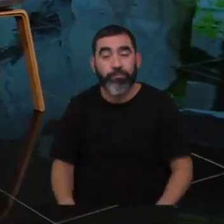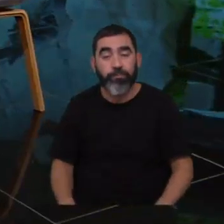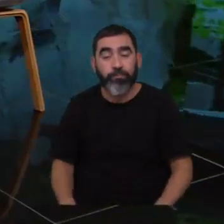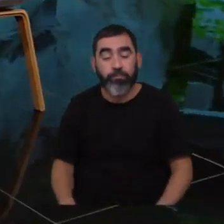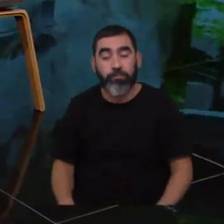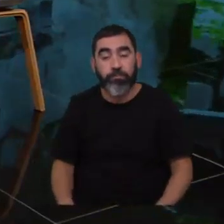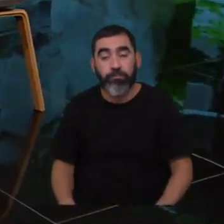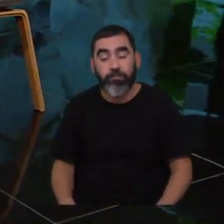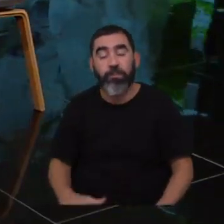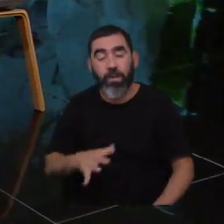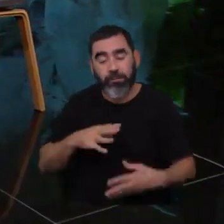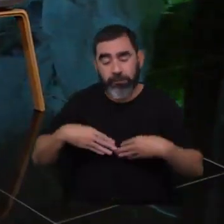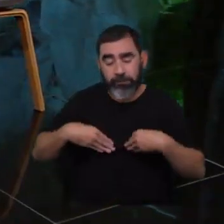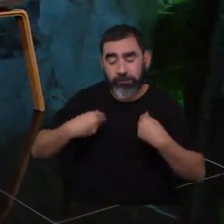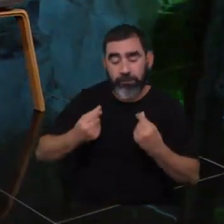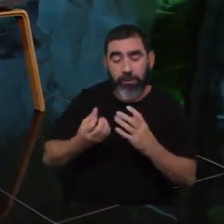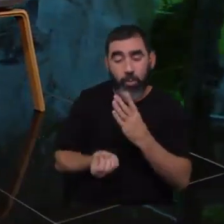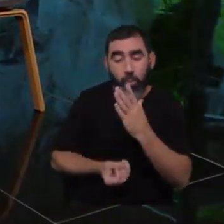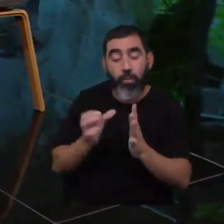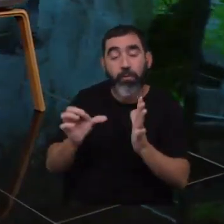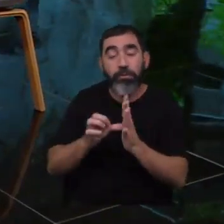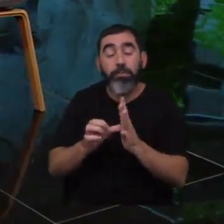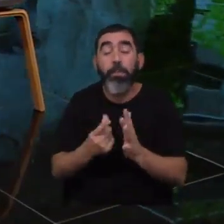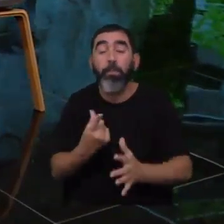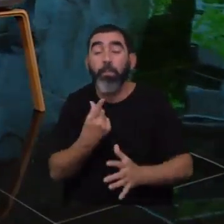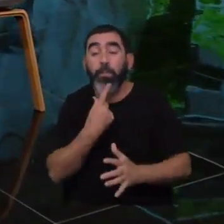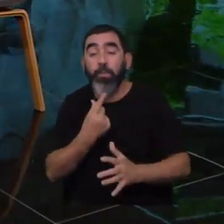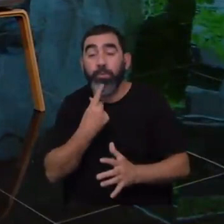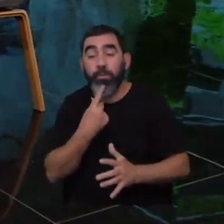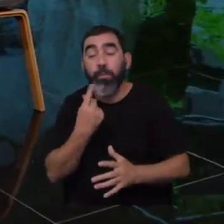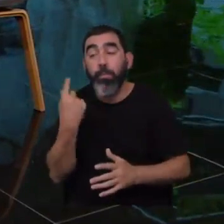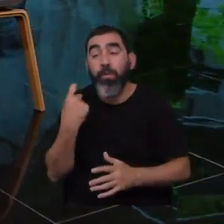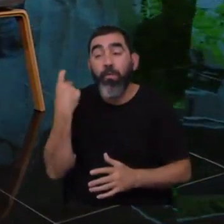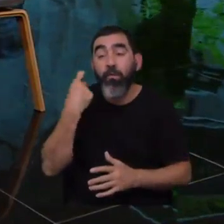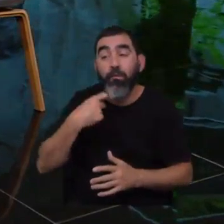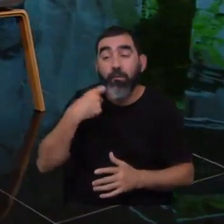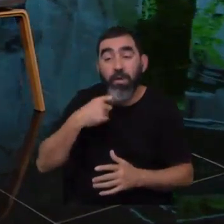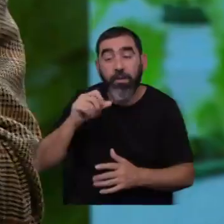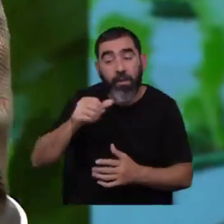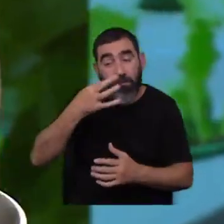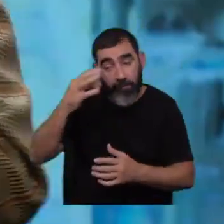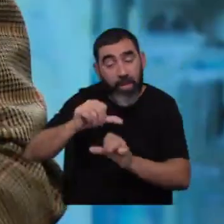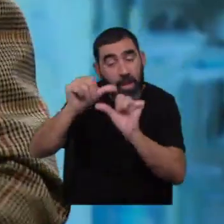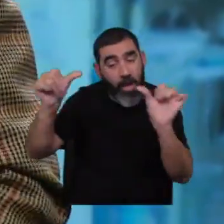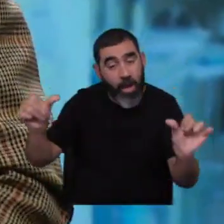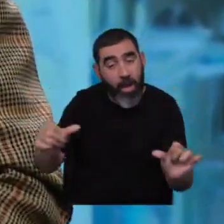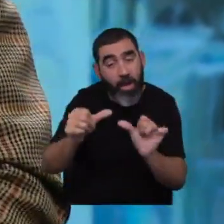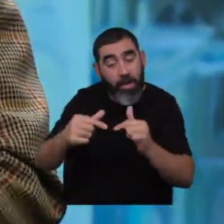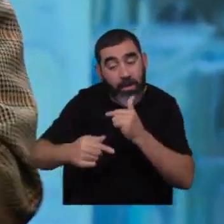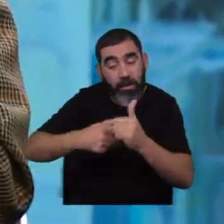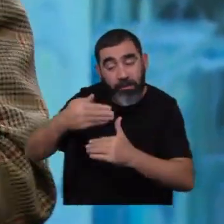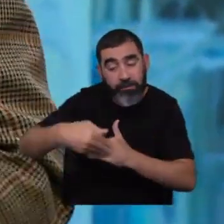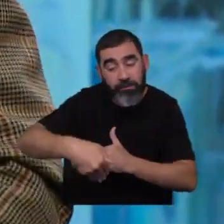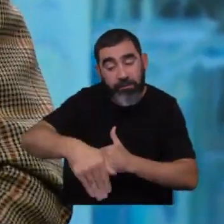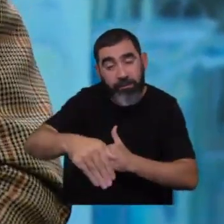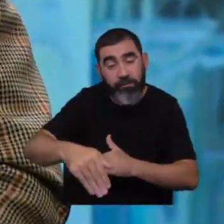Hay una nueva percepción a nivel del sistema político. Creo que lo que falta ahora es empezar a concretar esos pasos que se dieron